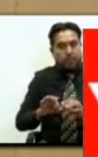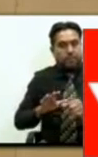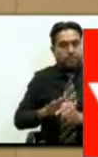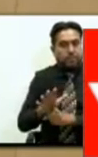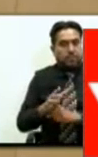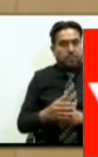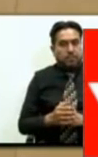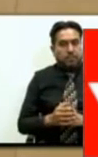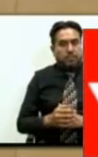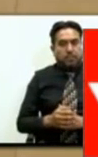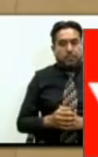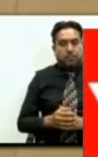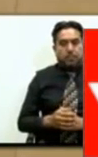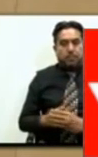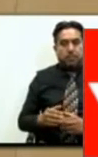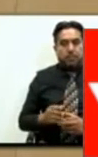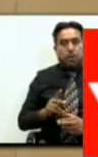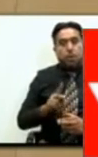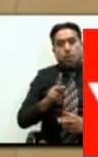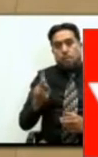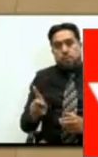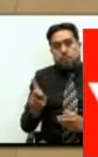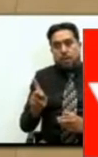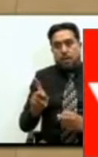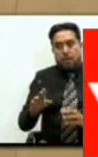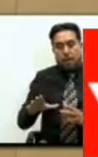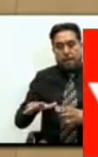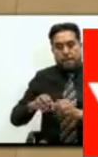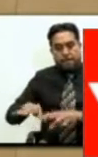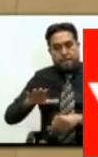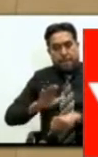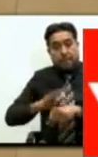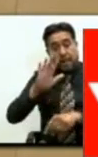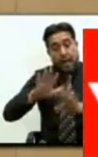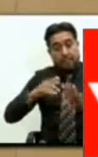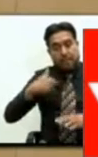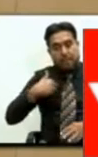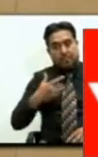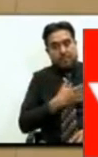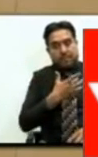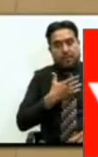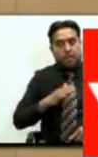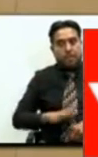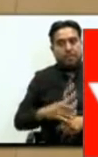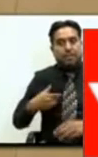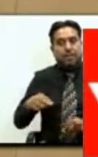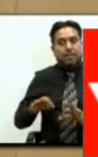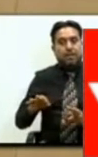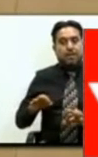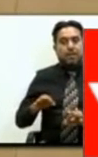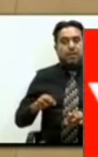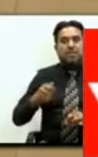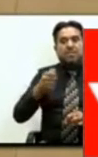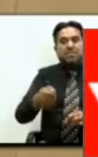lo público debe de ser cada vez más público a mí me cuesta mucho trabajo y te lo digo sinceramente este que es que es